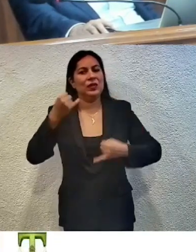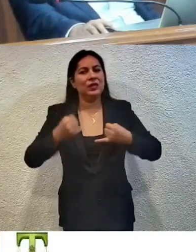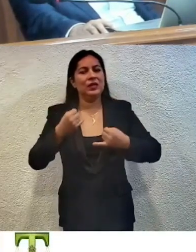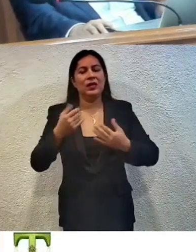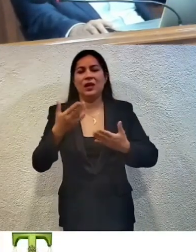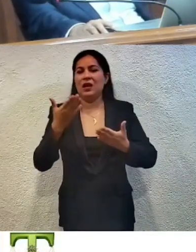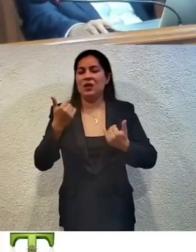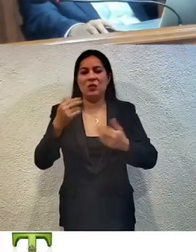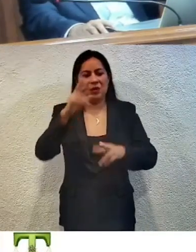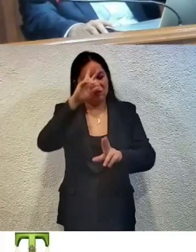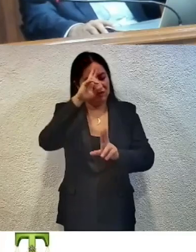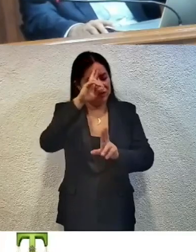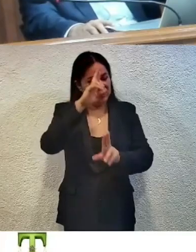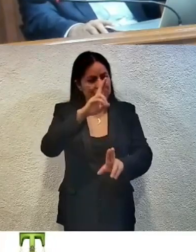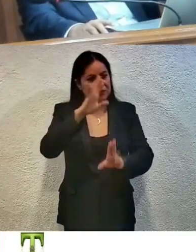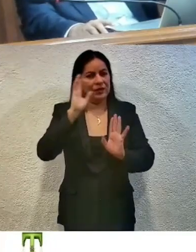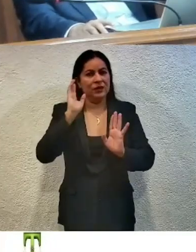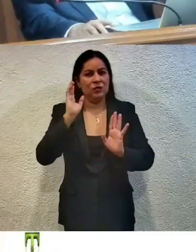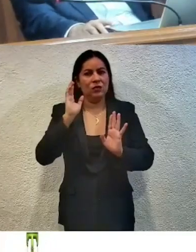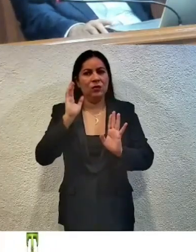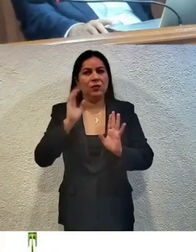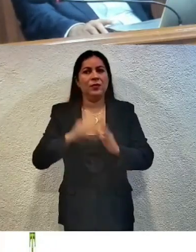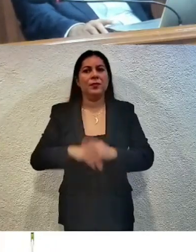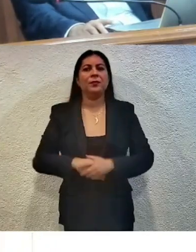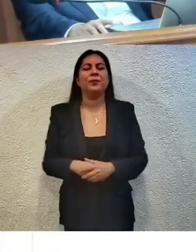no respetarse